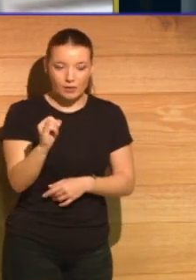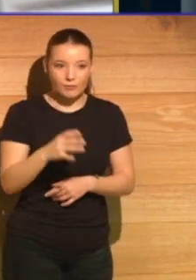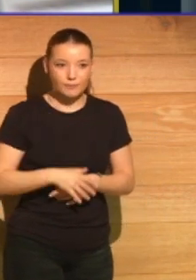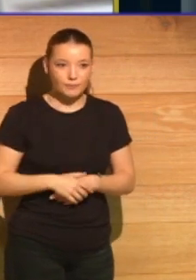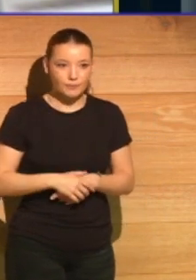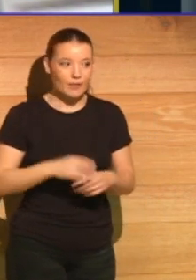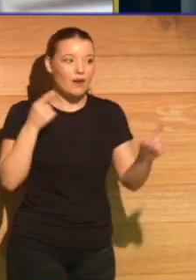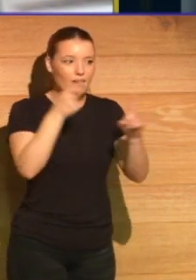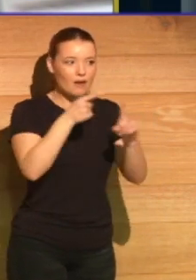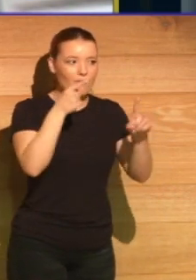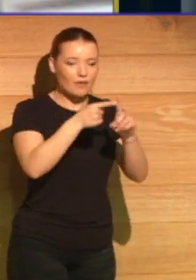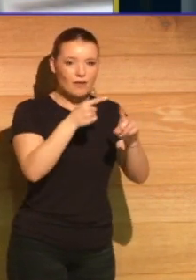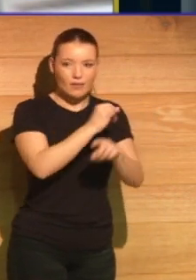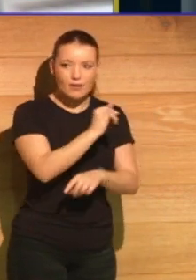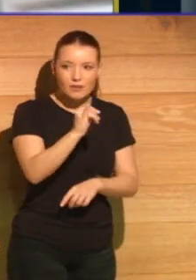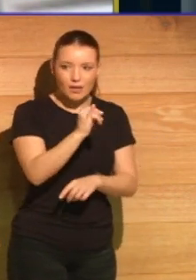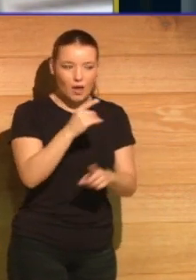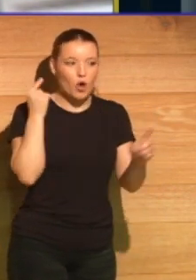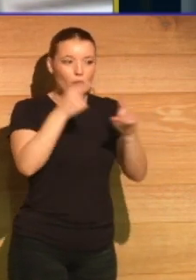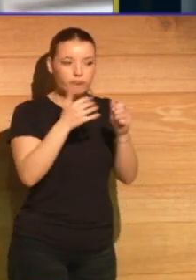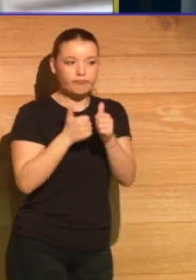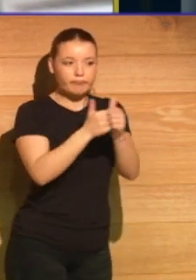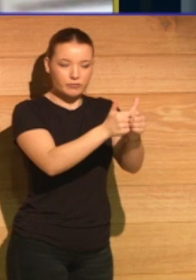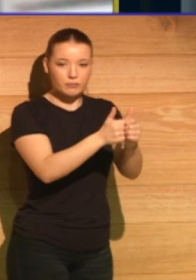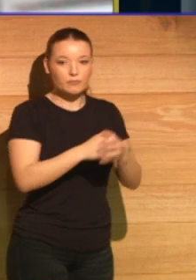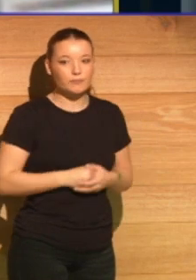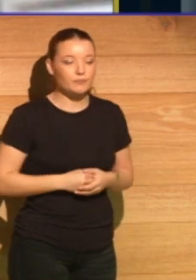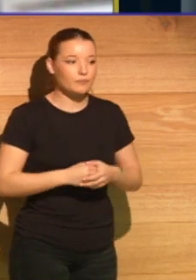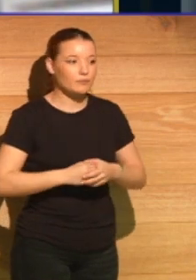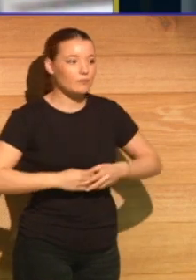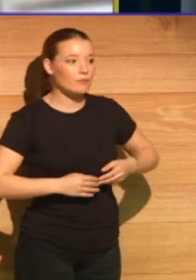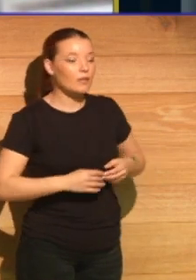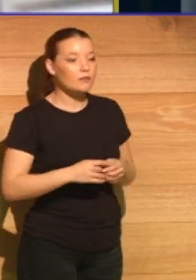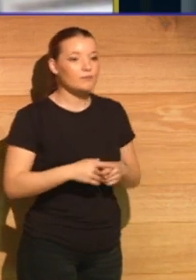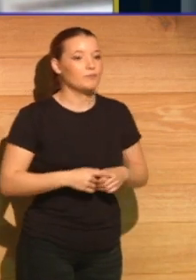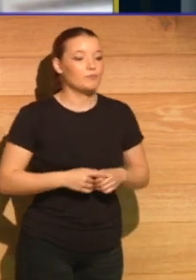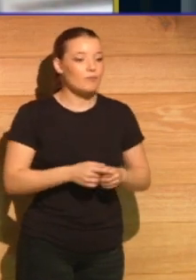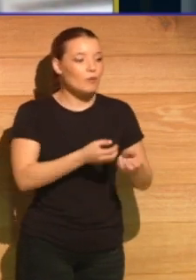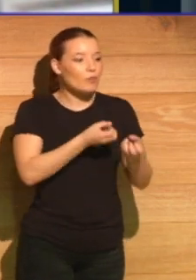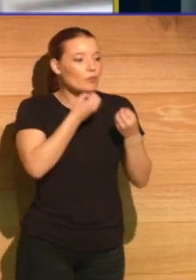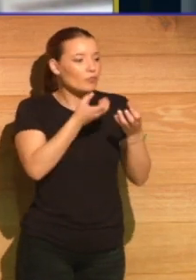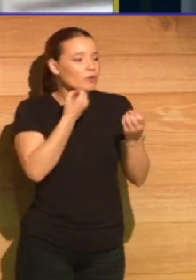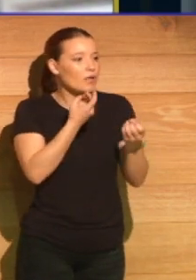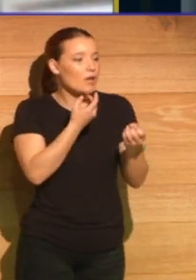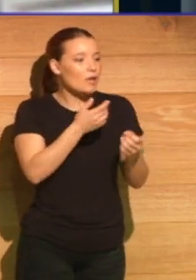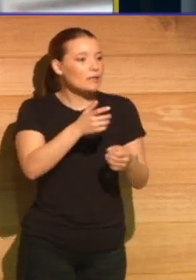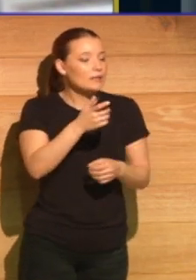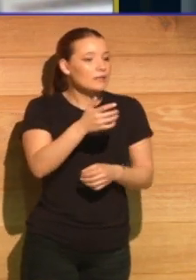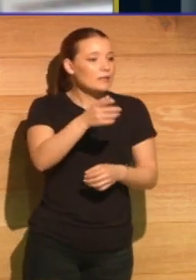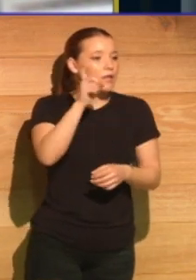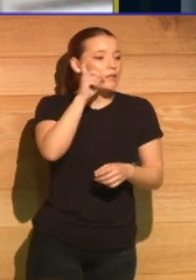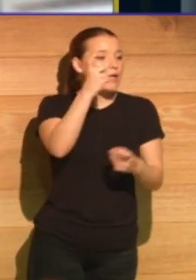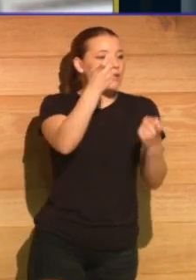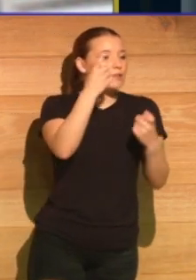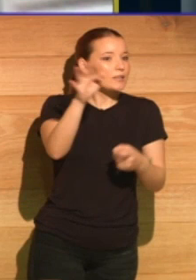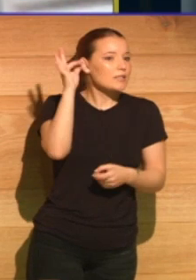miraros, referentes a los que seguir. Y no se lo decía solo a las alumnas, a las chicas que estaban en clase,